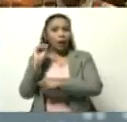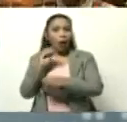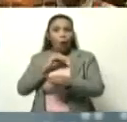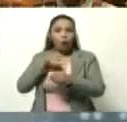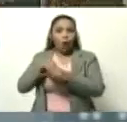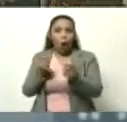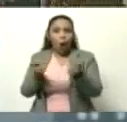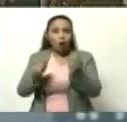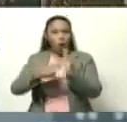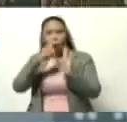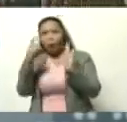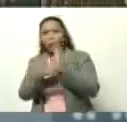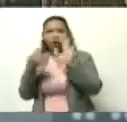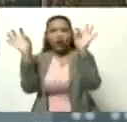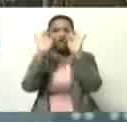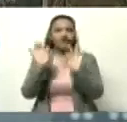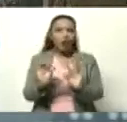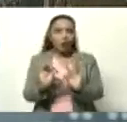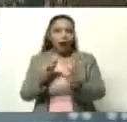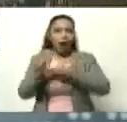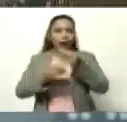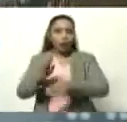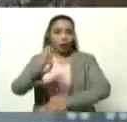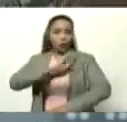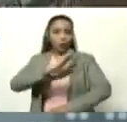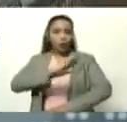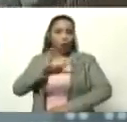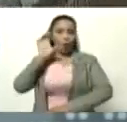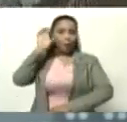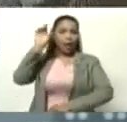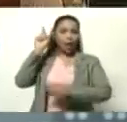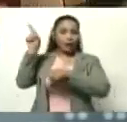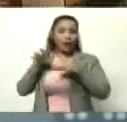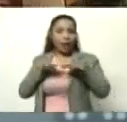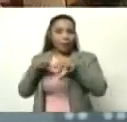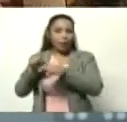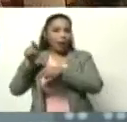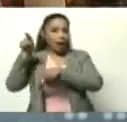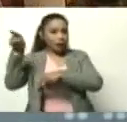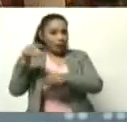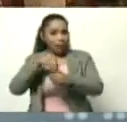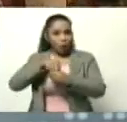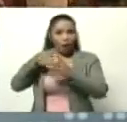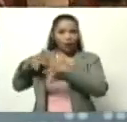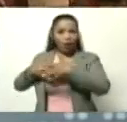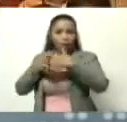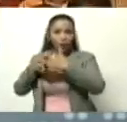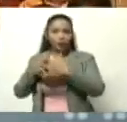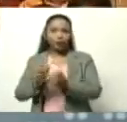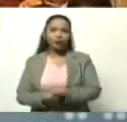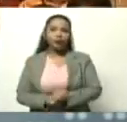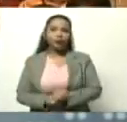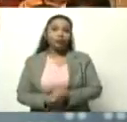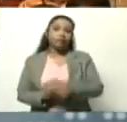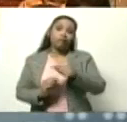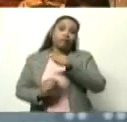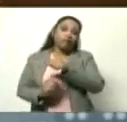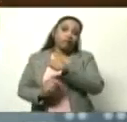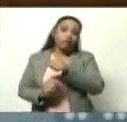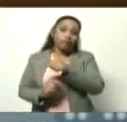del modelo generado por el propio capitalismo estadounidense esto se